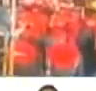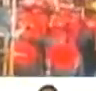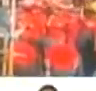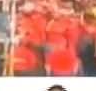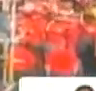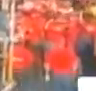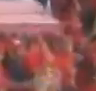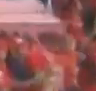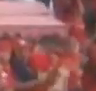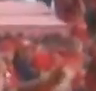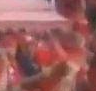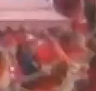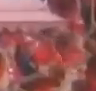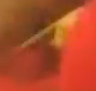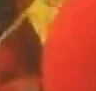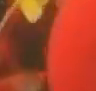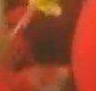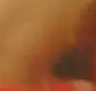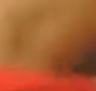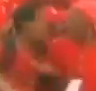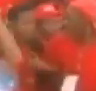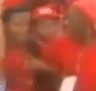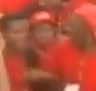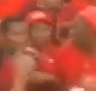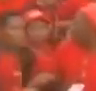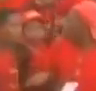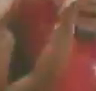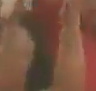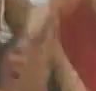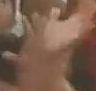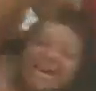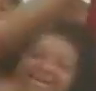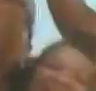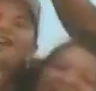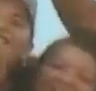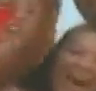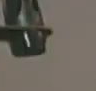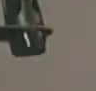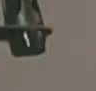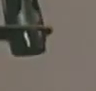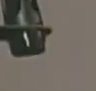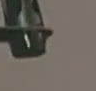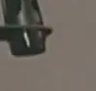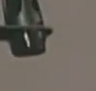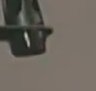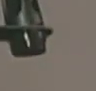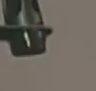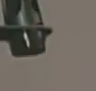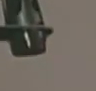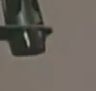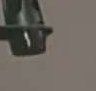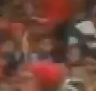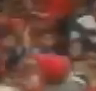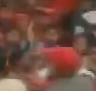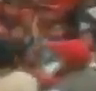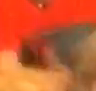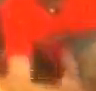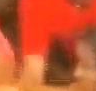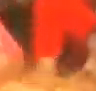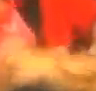El 3 de diciembre, compatriotas, nosotros venceremos para que viva la República.